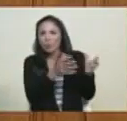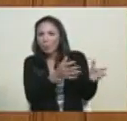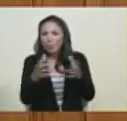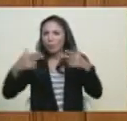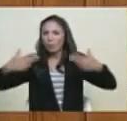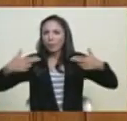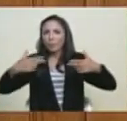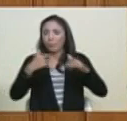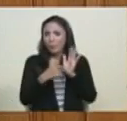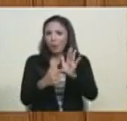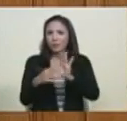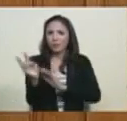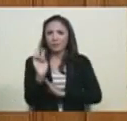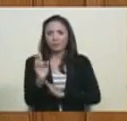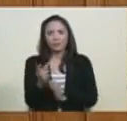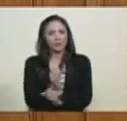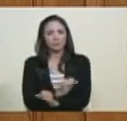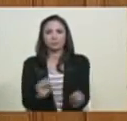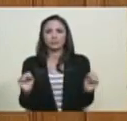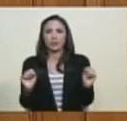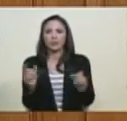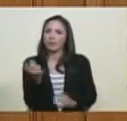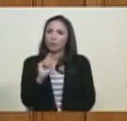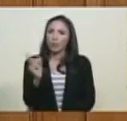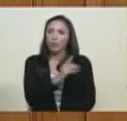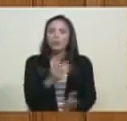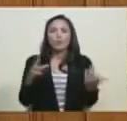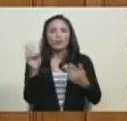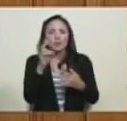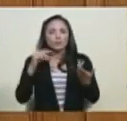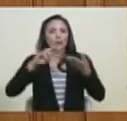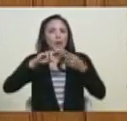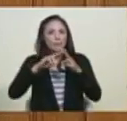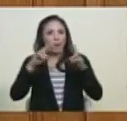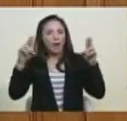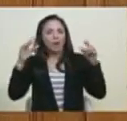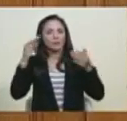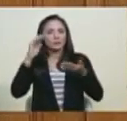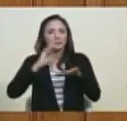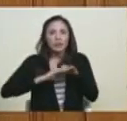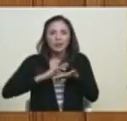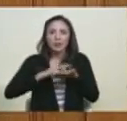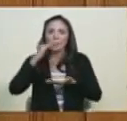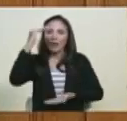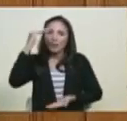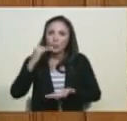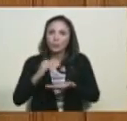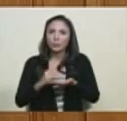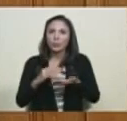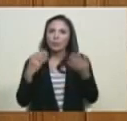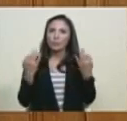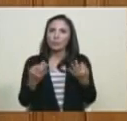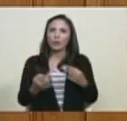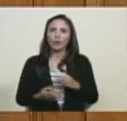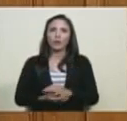¿Esa es Venezuela? ¿Esa es la Venezuela que queremos? Compatriotas,